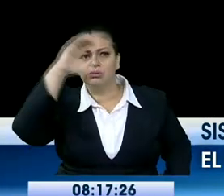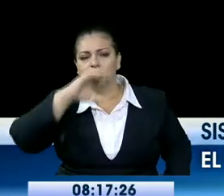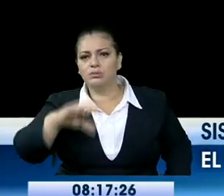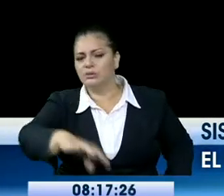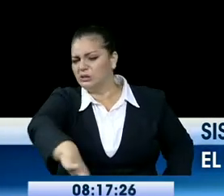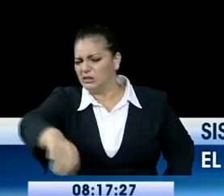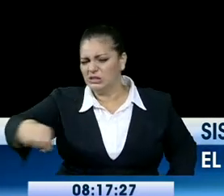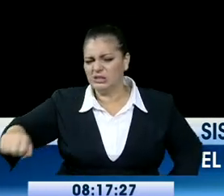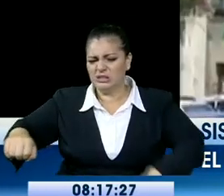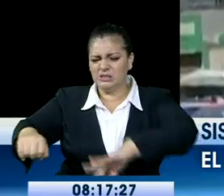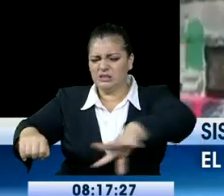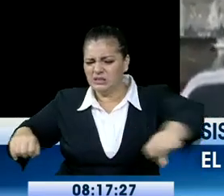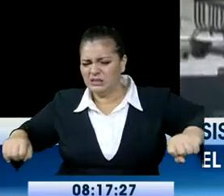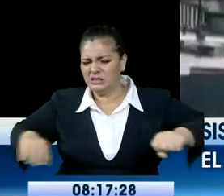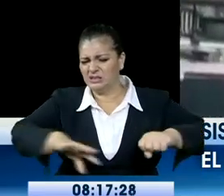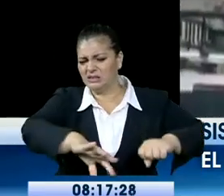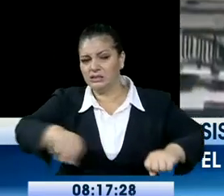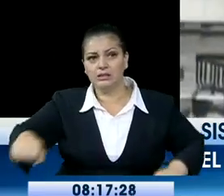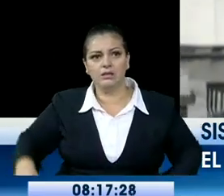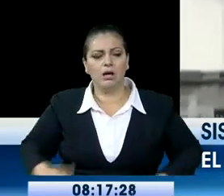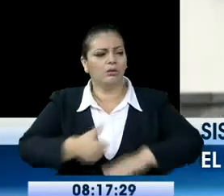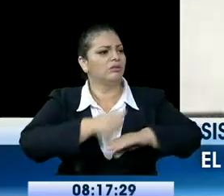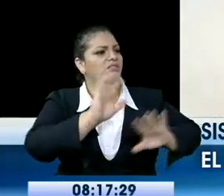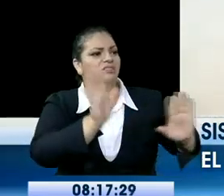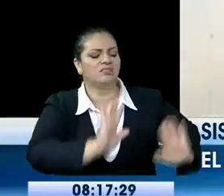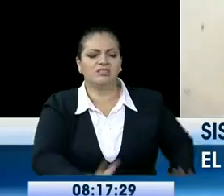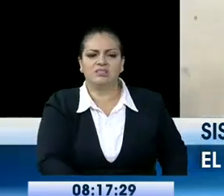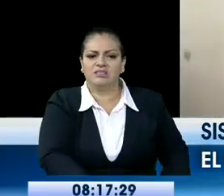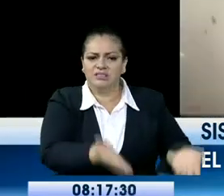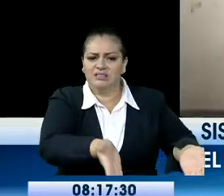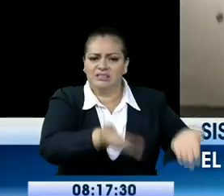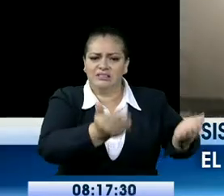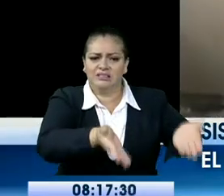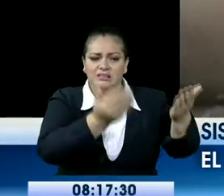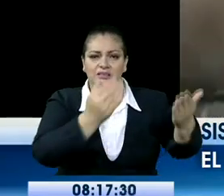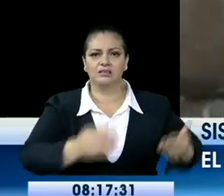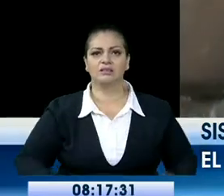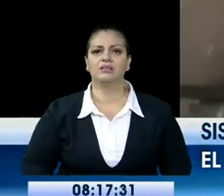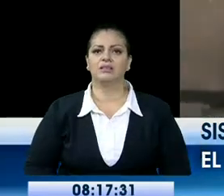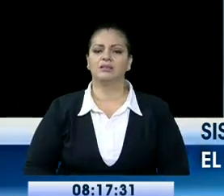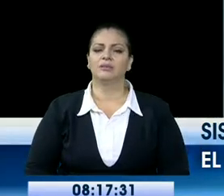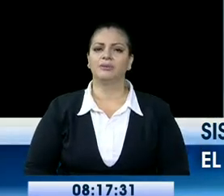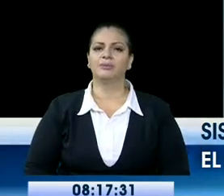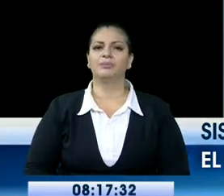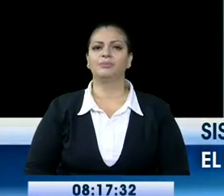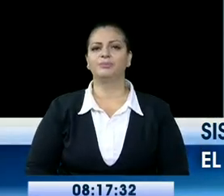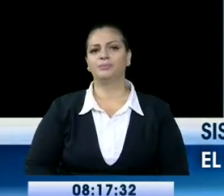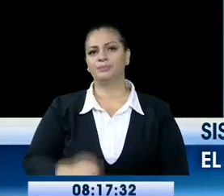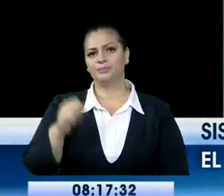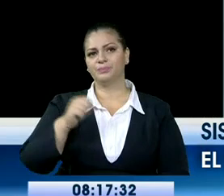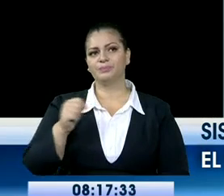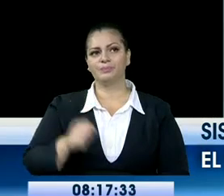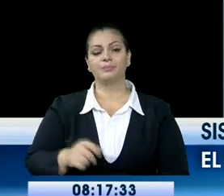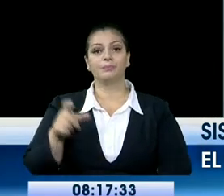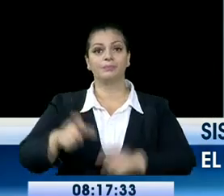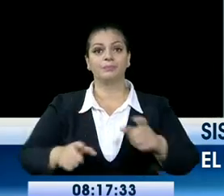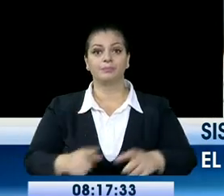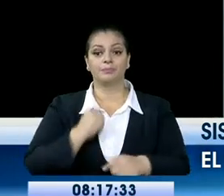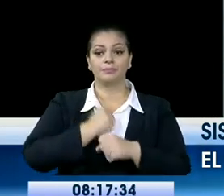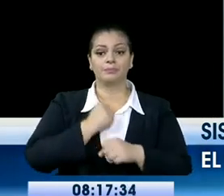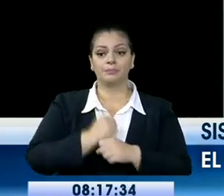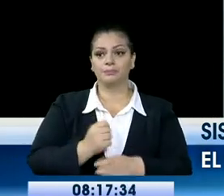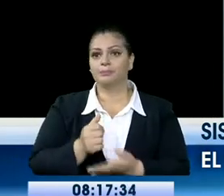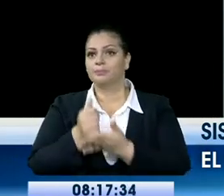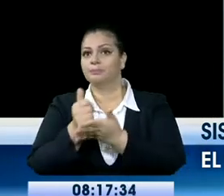pierdan la vida en la remoción de escombros. Por supuesto, y ahí viene el arduo trabajo de los socorristas, de las personas que